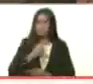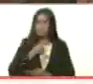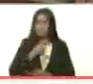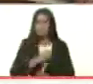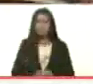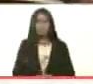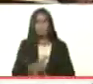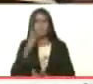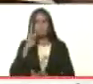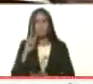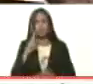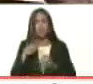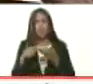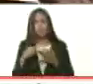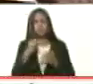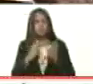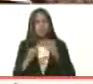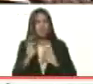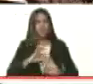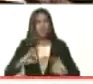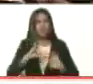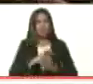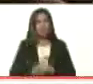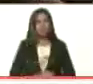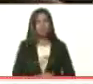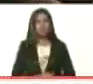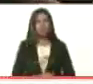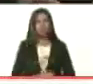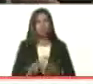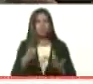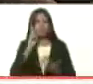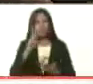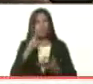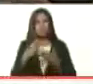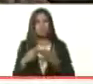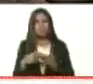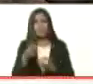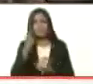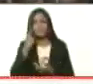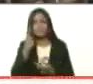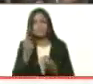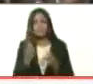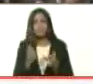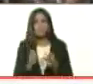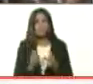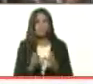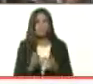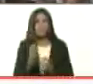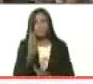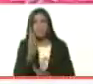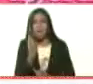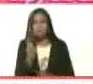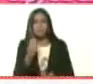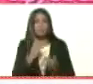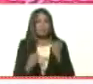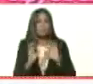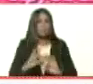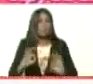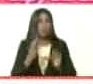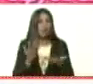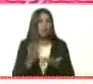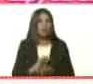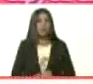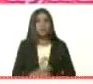cuando veo cosas sin terminar, cuando veo cosas pendientes que no se terminan, cuando